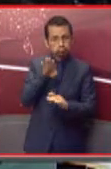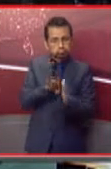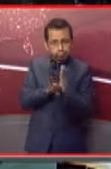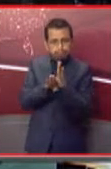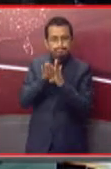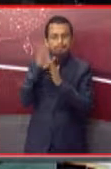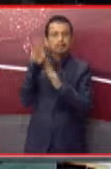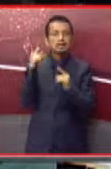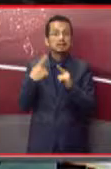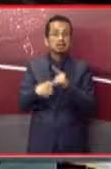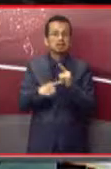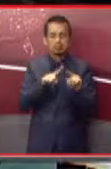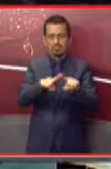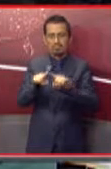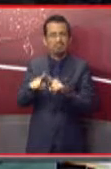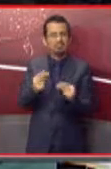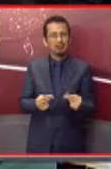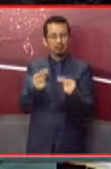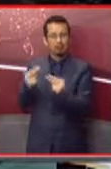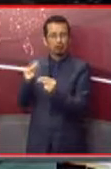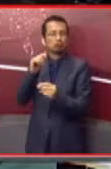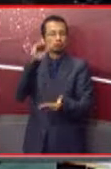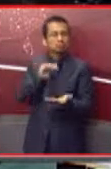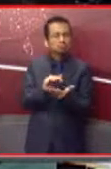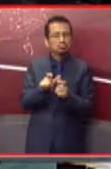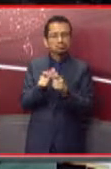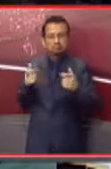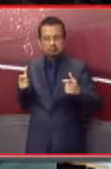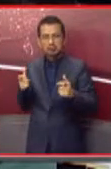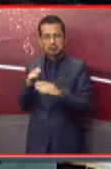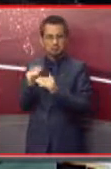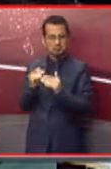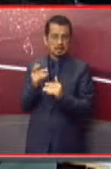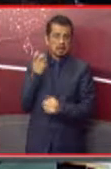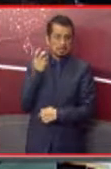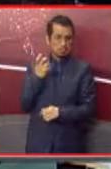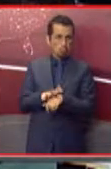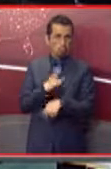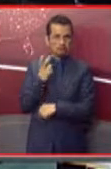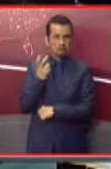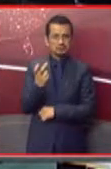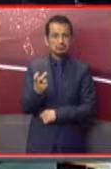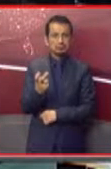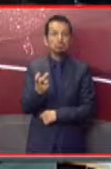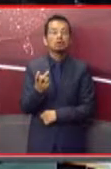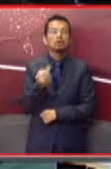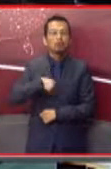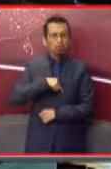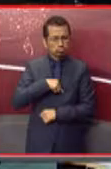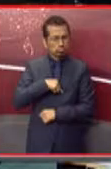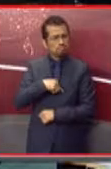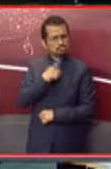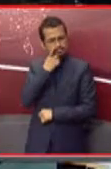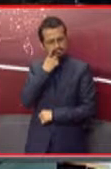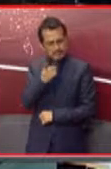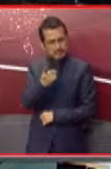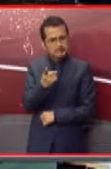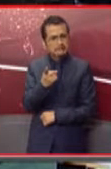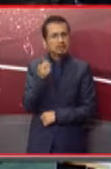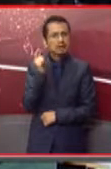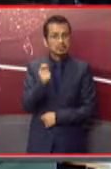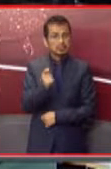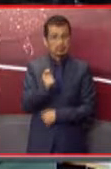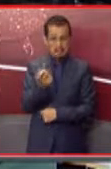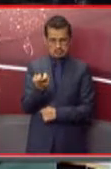de las micro, pequeñas y medianas empresas. Por este motivo, somos partidarios de que medidas